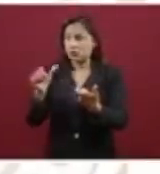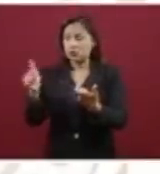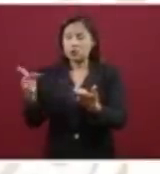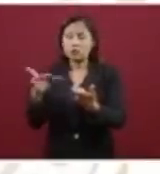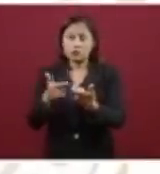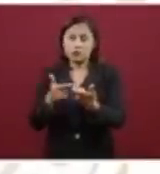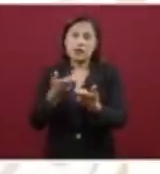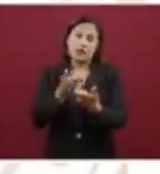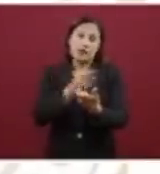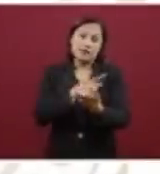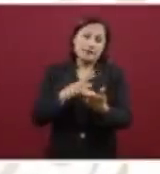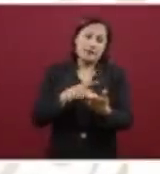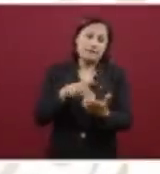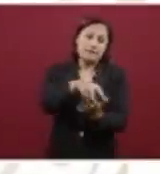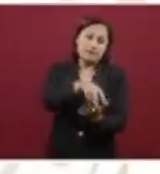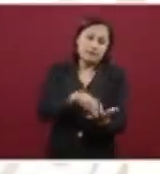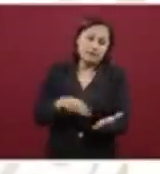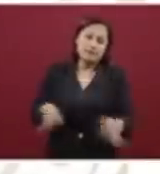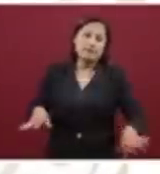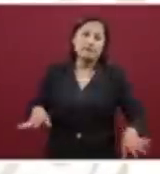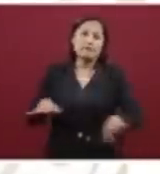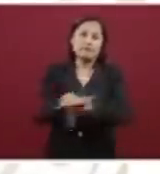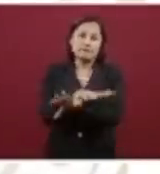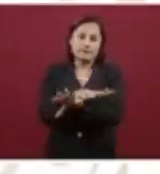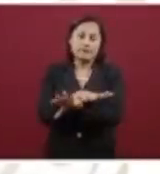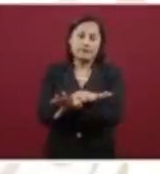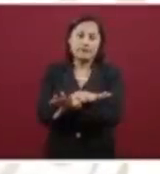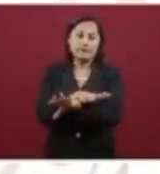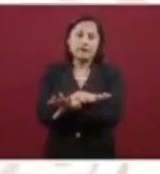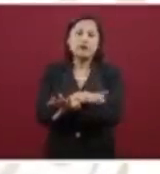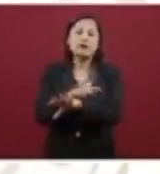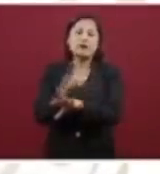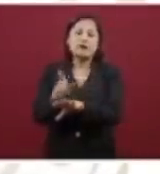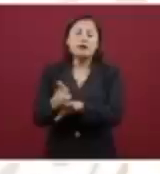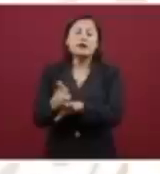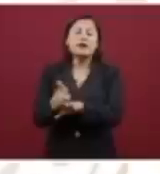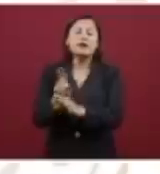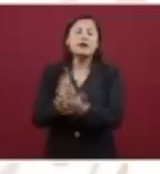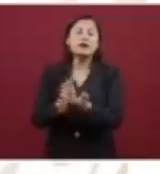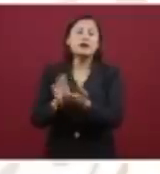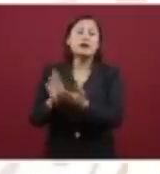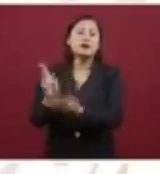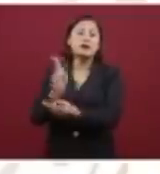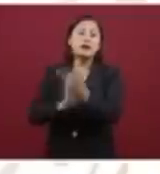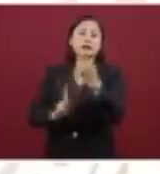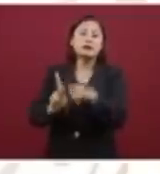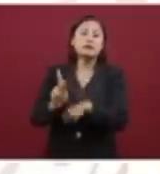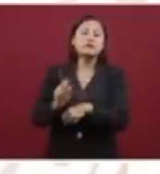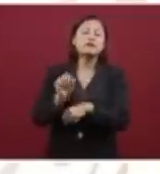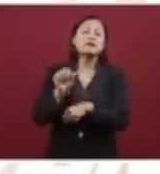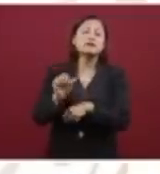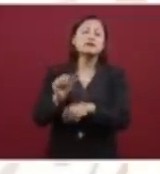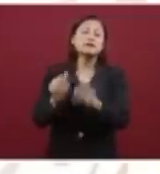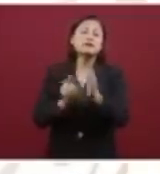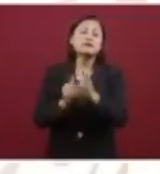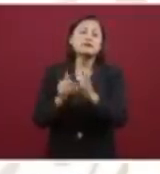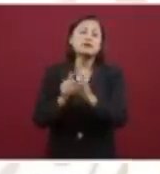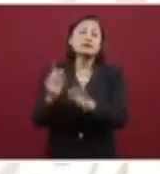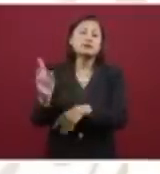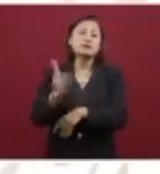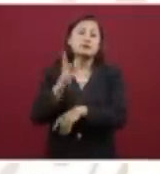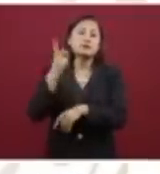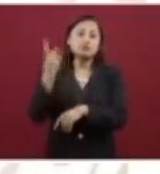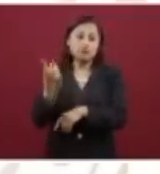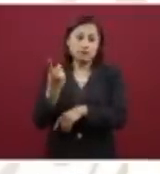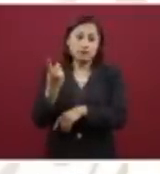financiamiento se emitió entonces deuda por 6 mil millones de dólares en bonos con vencimientos a 10 y